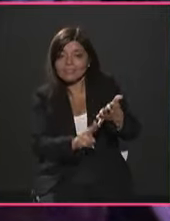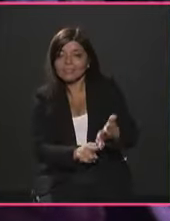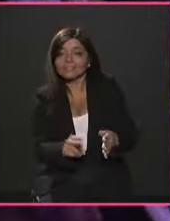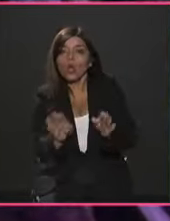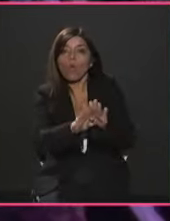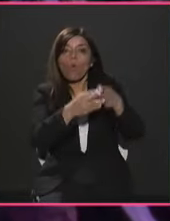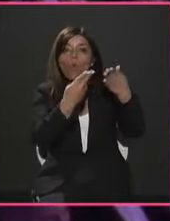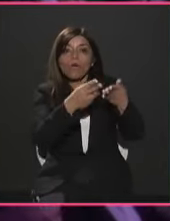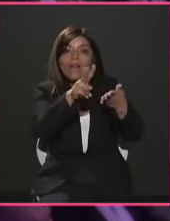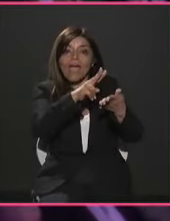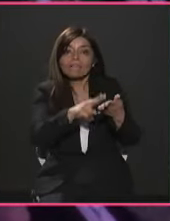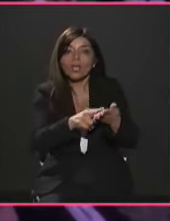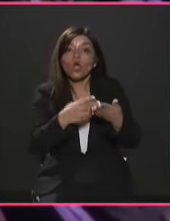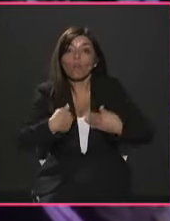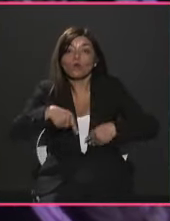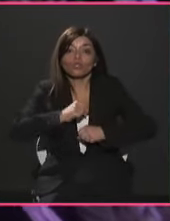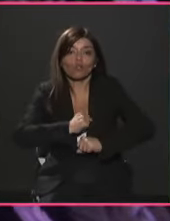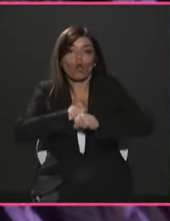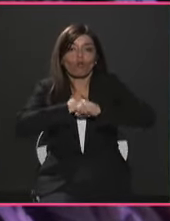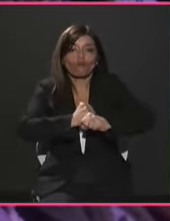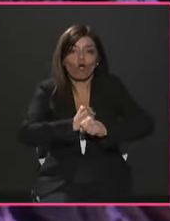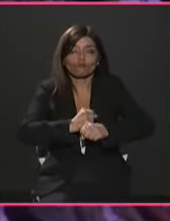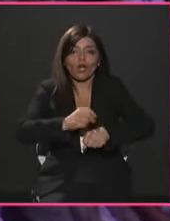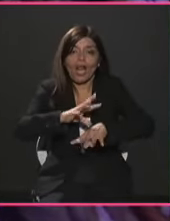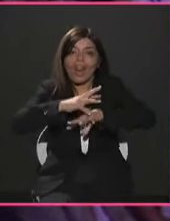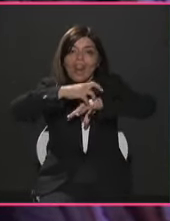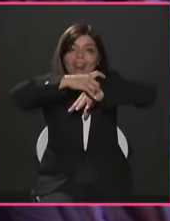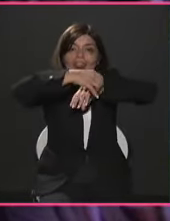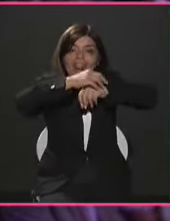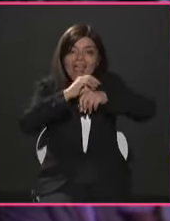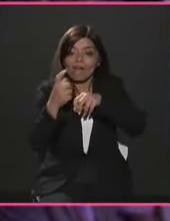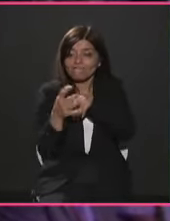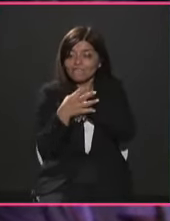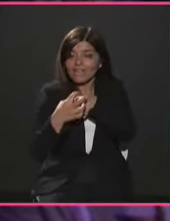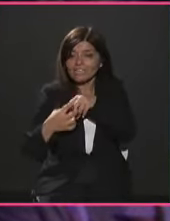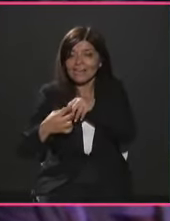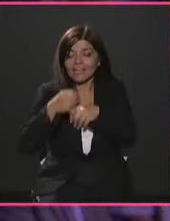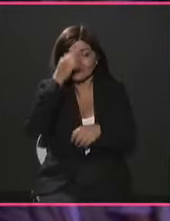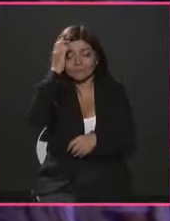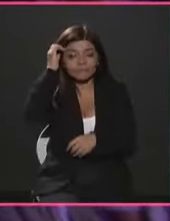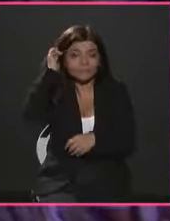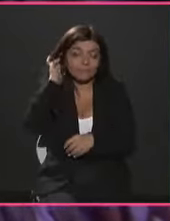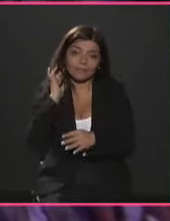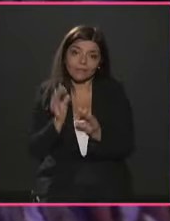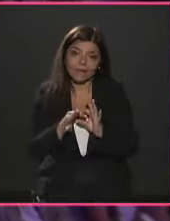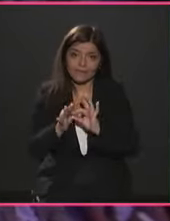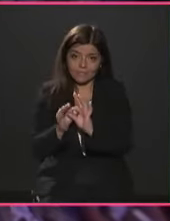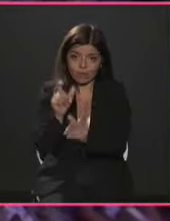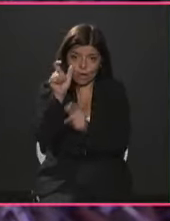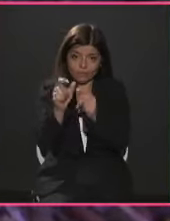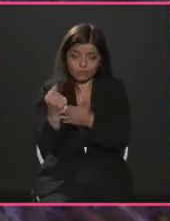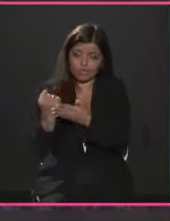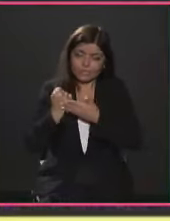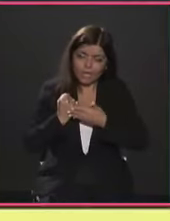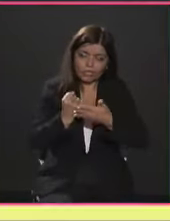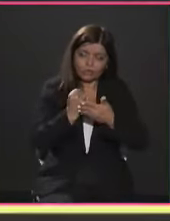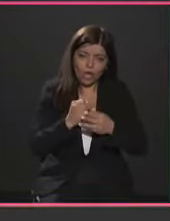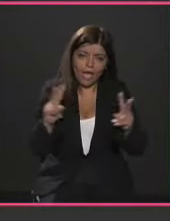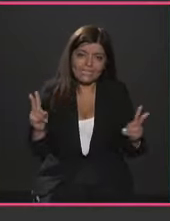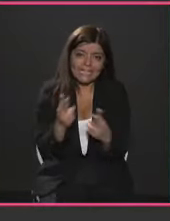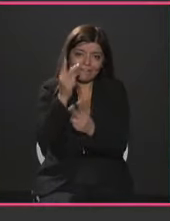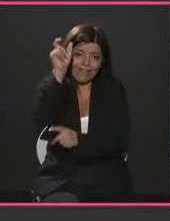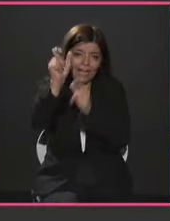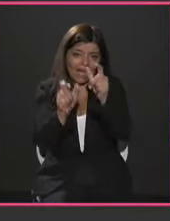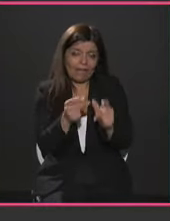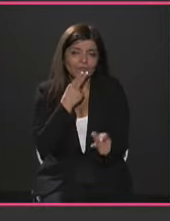perfecto como combatimos nosotros esta super bacteria hemos estado Agradeciendo las personas que nos estado ayudando a salvar la vida de